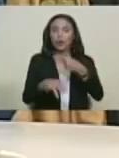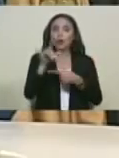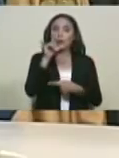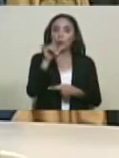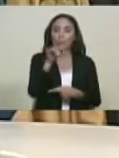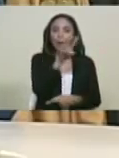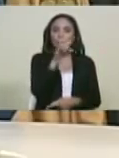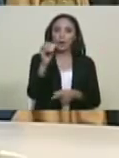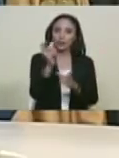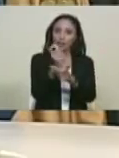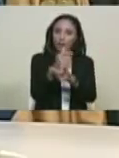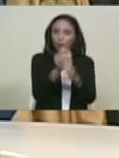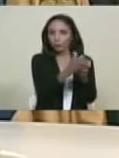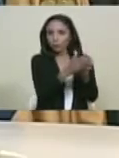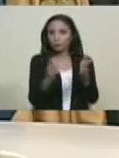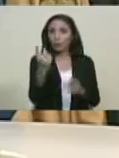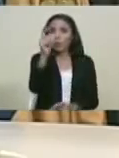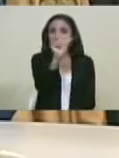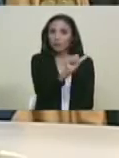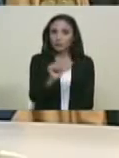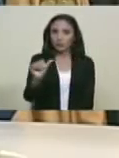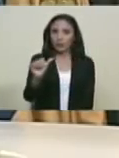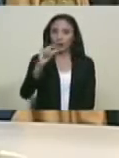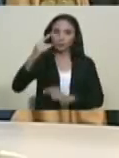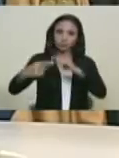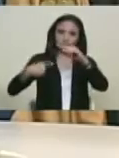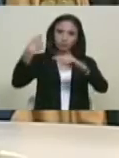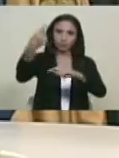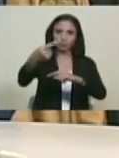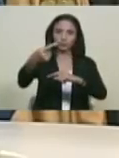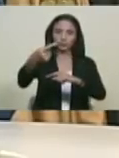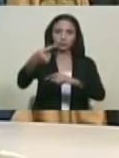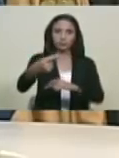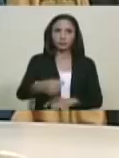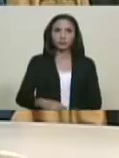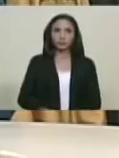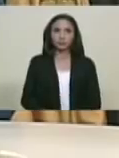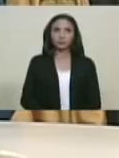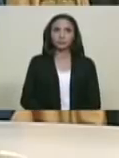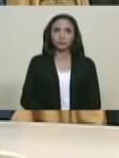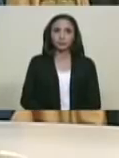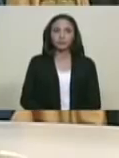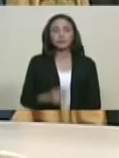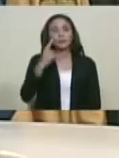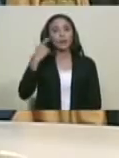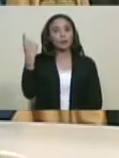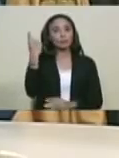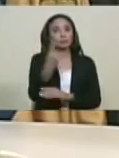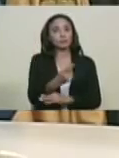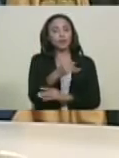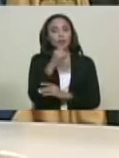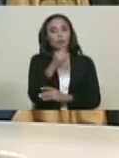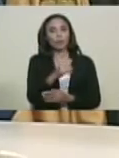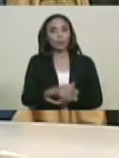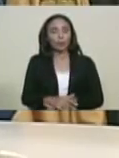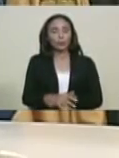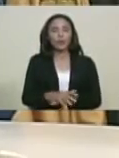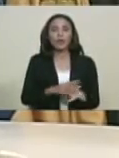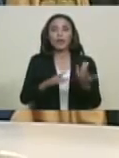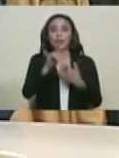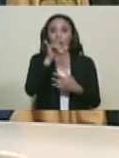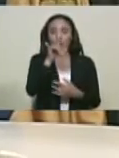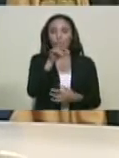20 de agosto voy a declarar el lunes 20